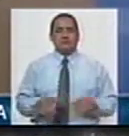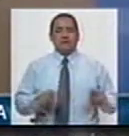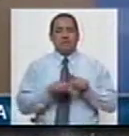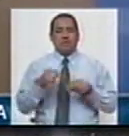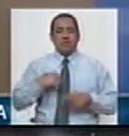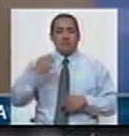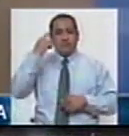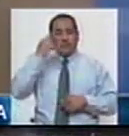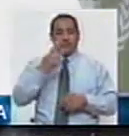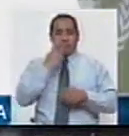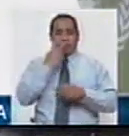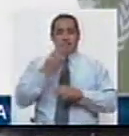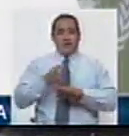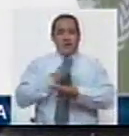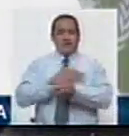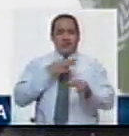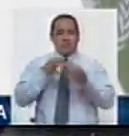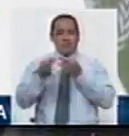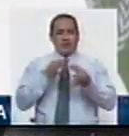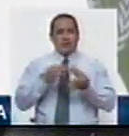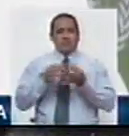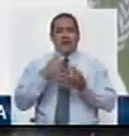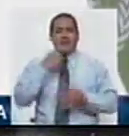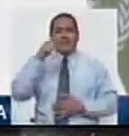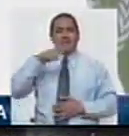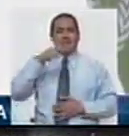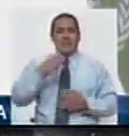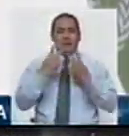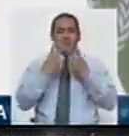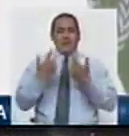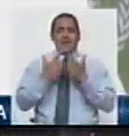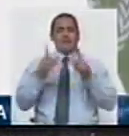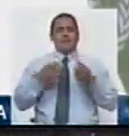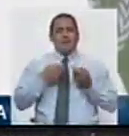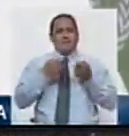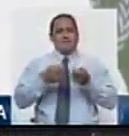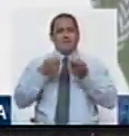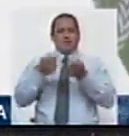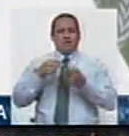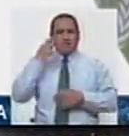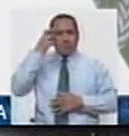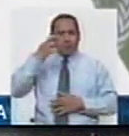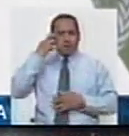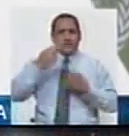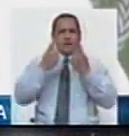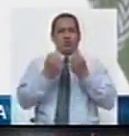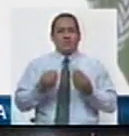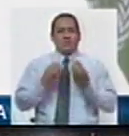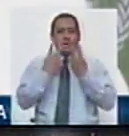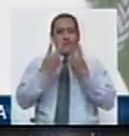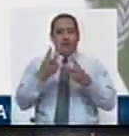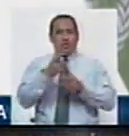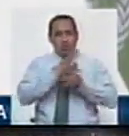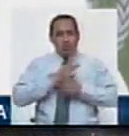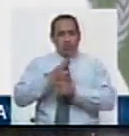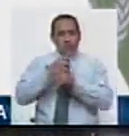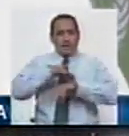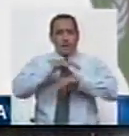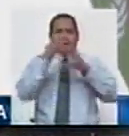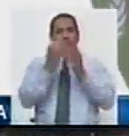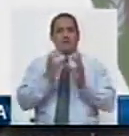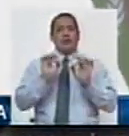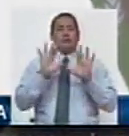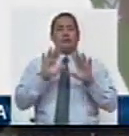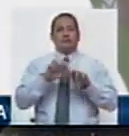conciencia de la dada las circunstancias, dijo que existe la necesidad de ser libres de presiones políticas o económicas para cuidar el planeta y evitar que se